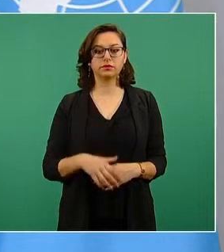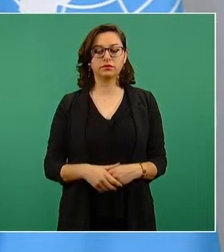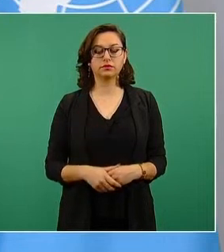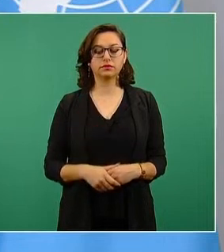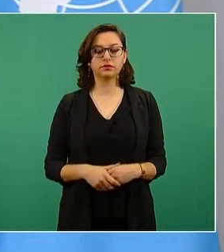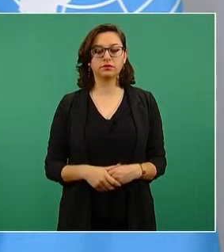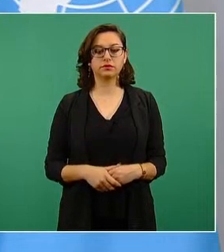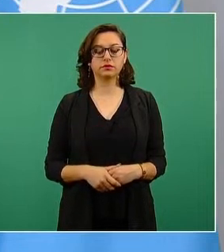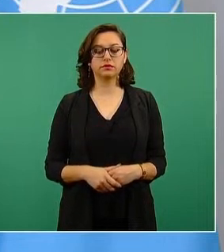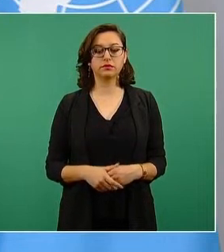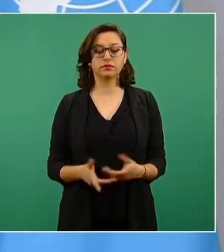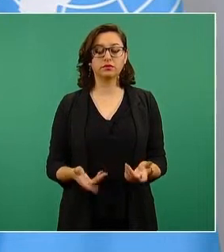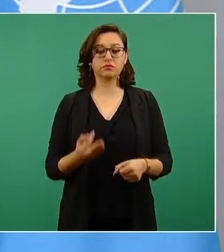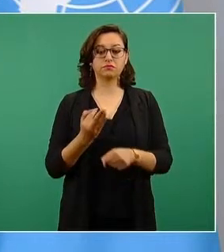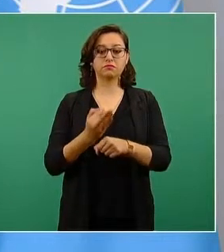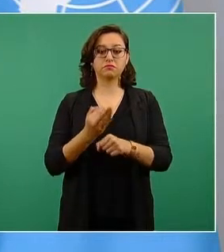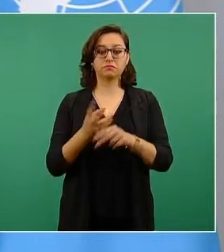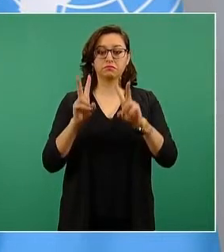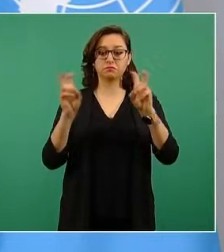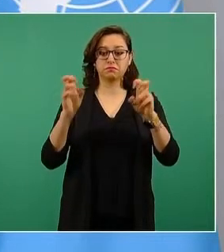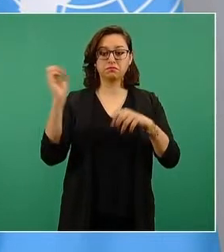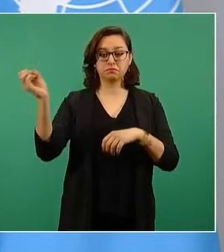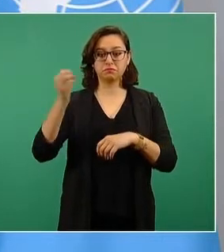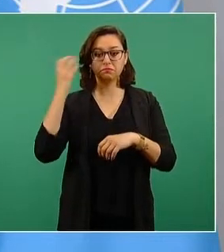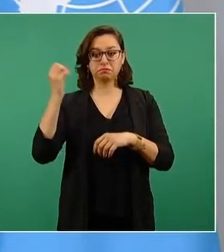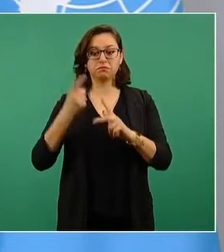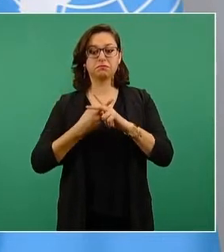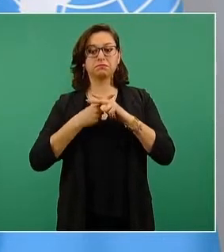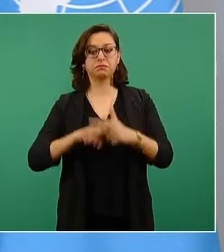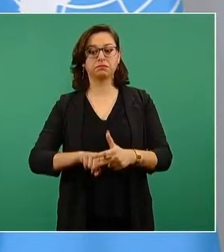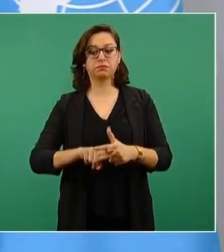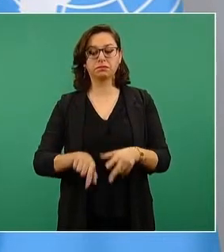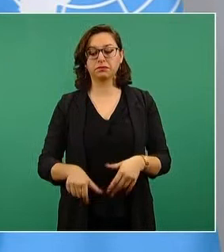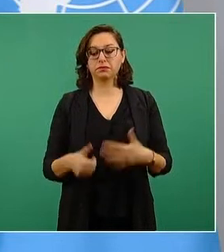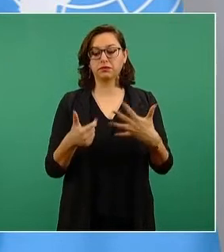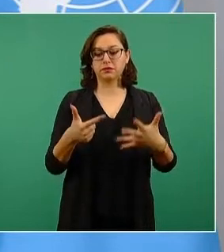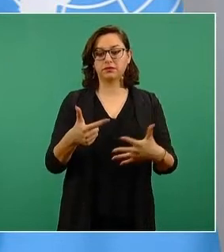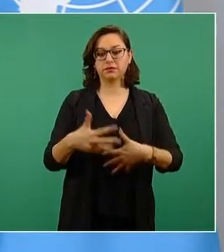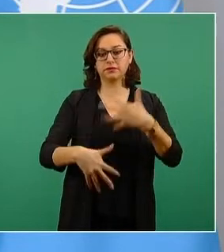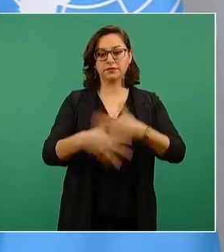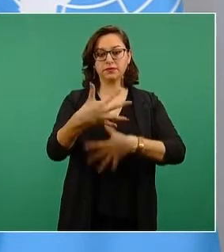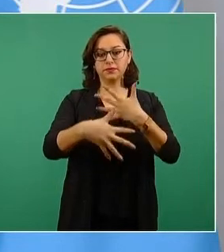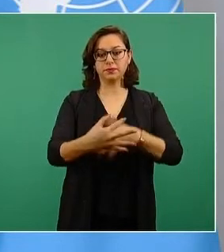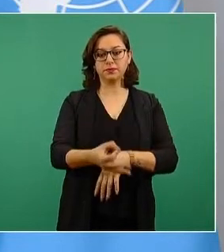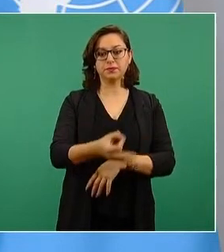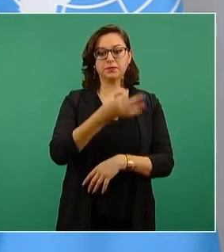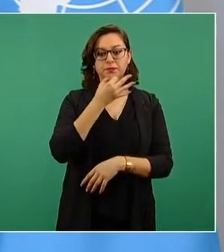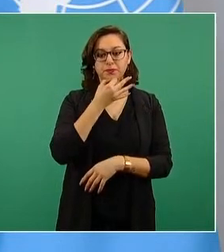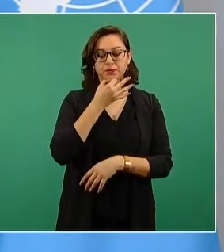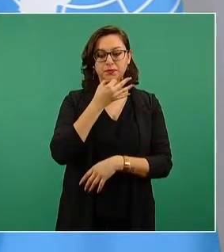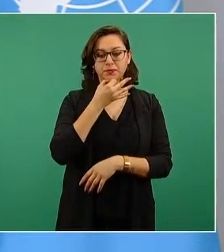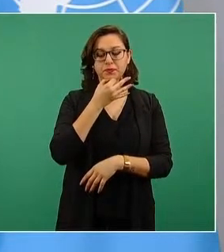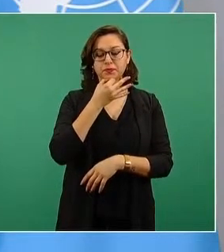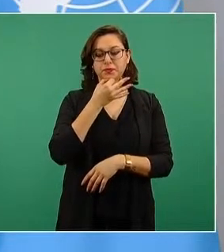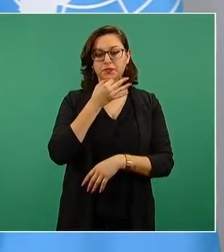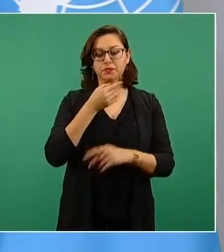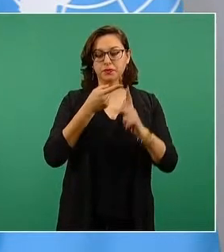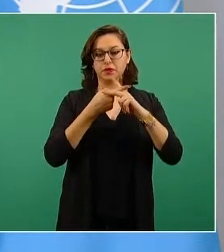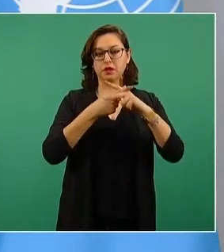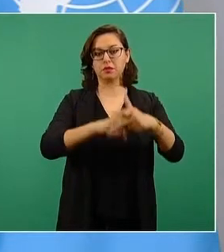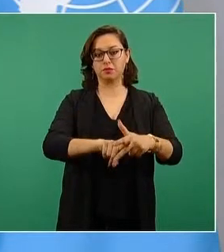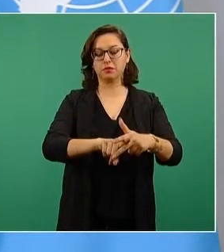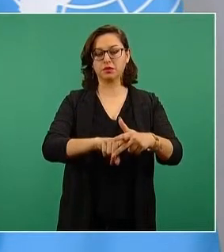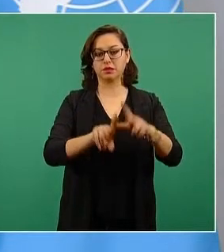7:15 de la mañana. Tenemos todavía algún tiempo. Entonces, le vamos a pedir a Berenice